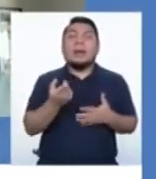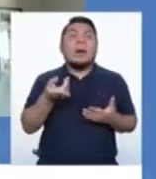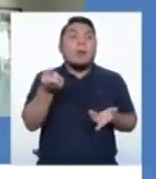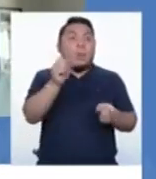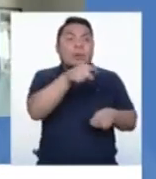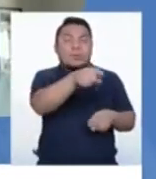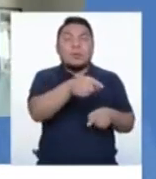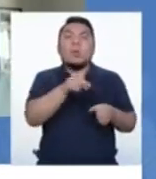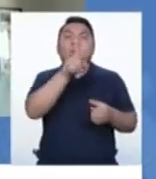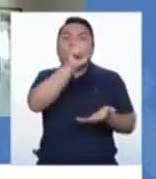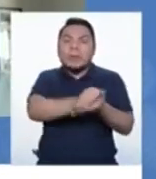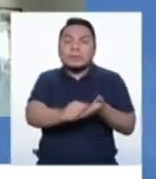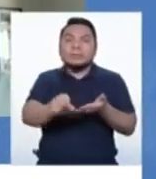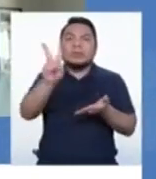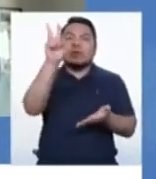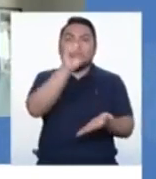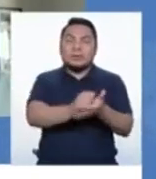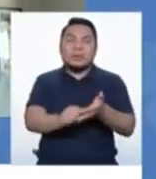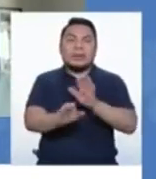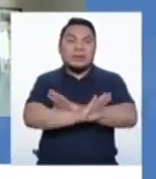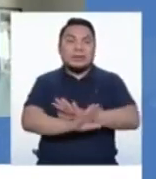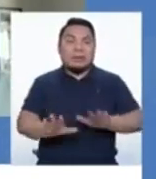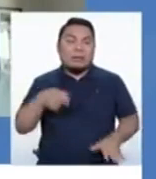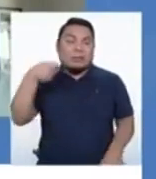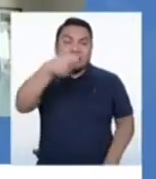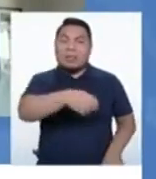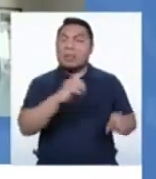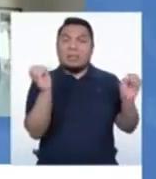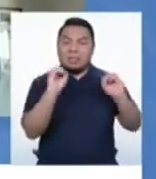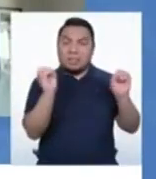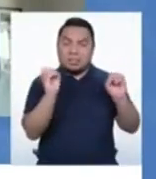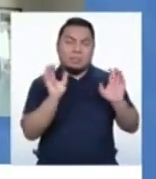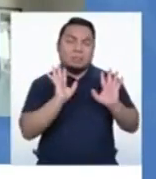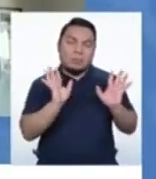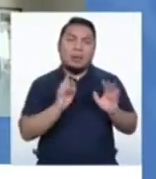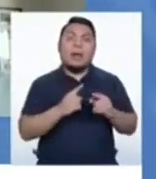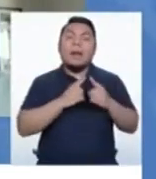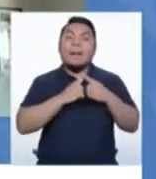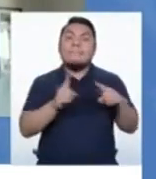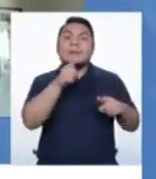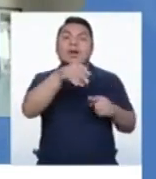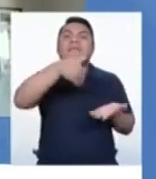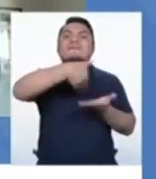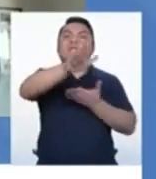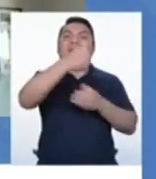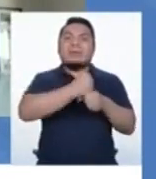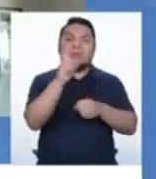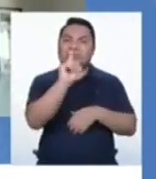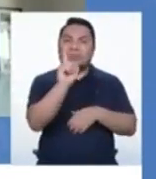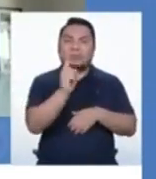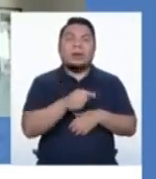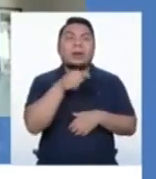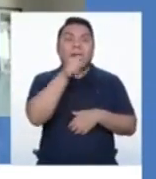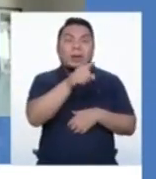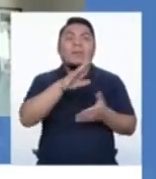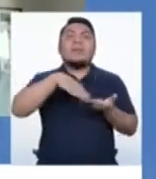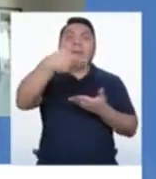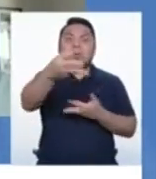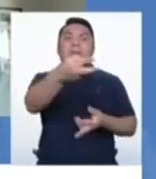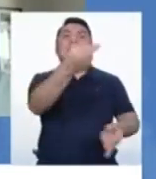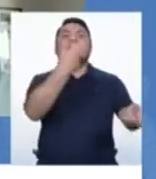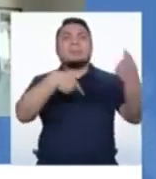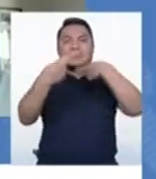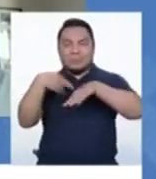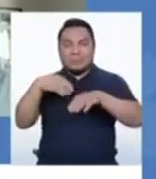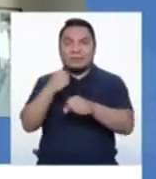ese tiempo yo, si bien es cierto, no he percibido el dinero de mi remuneración, pero no pierdo mi puesto de trabajo? ¿Eso sí se